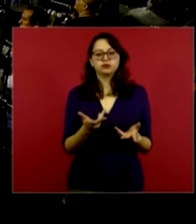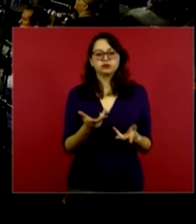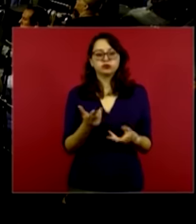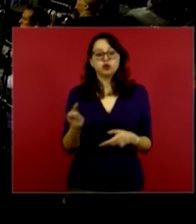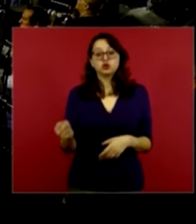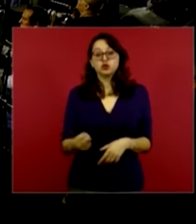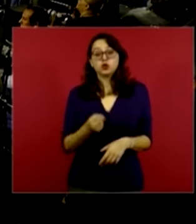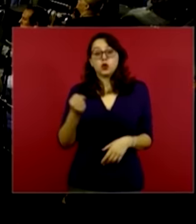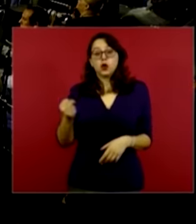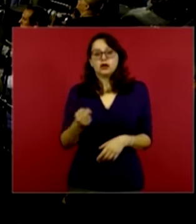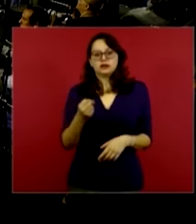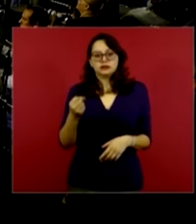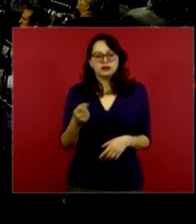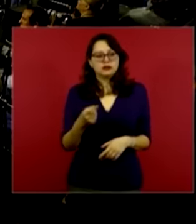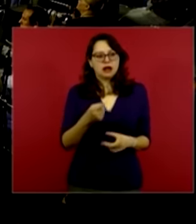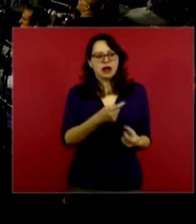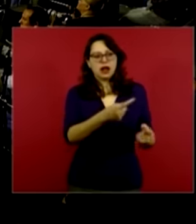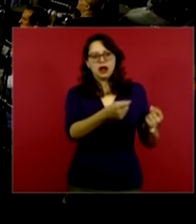afortunadamente